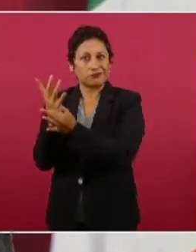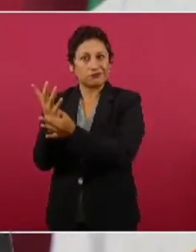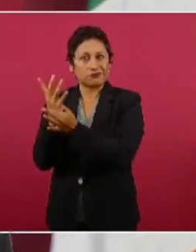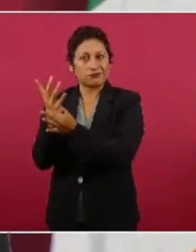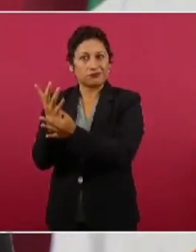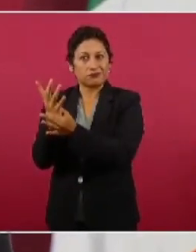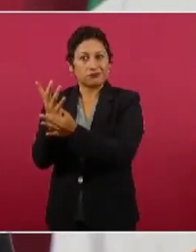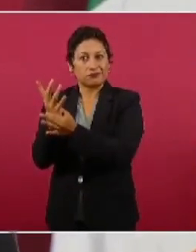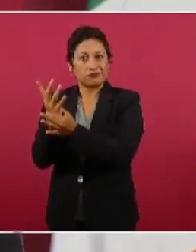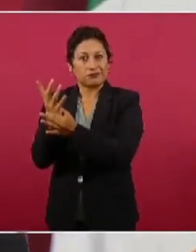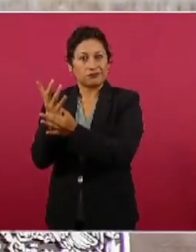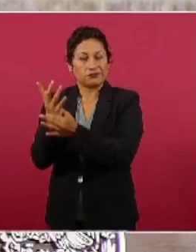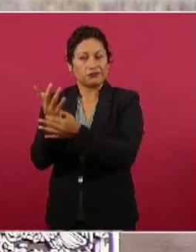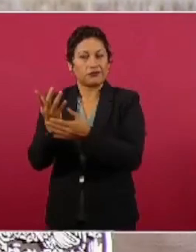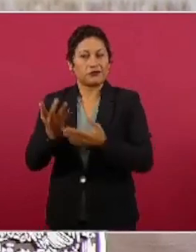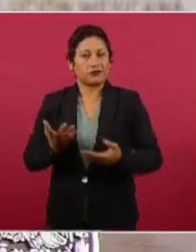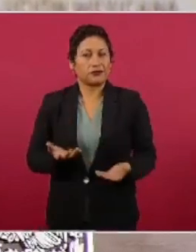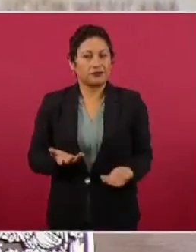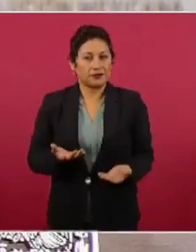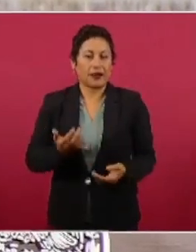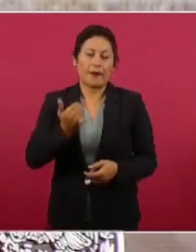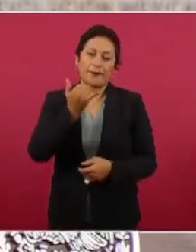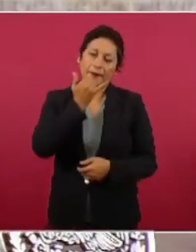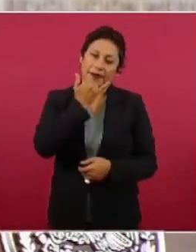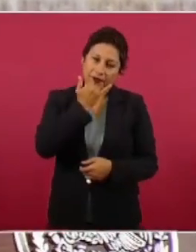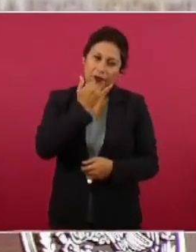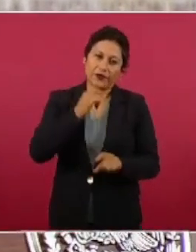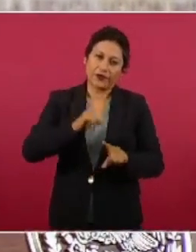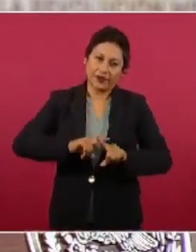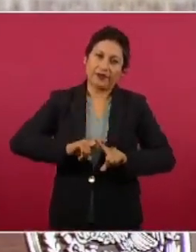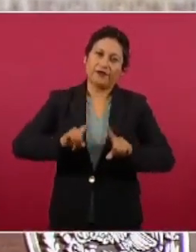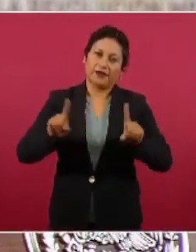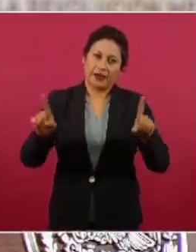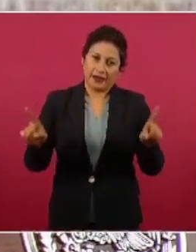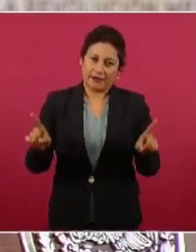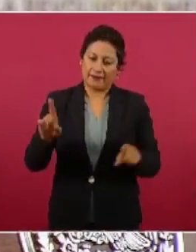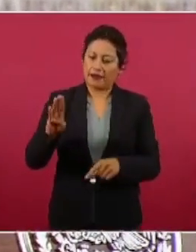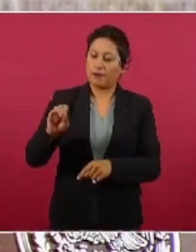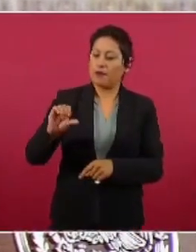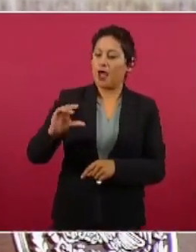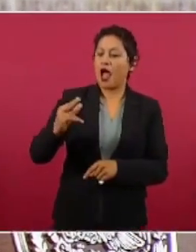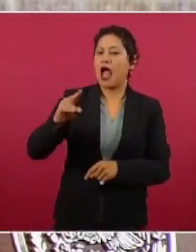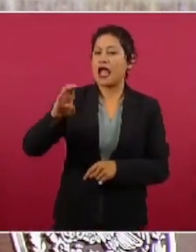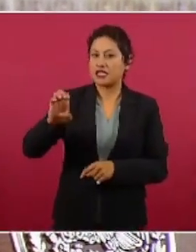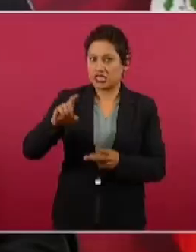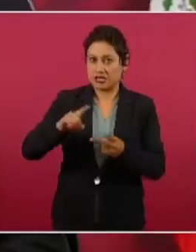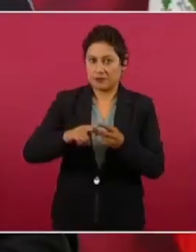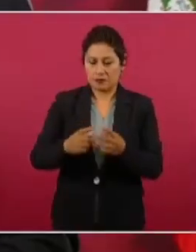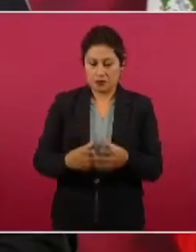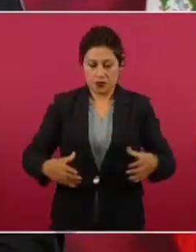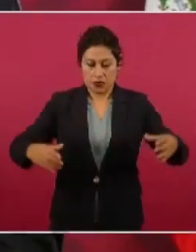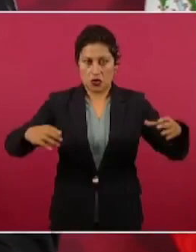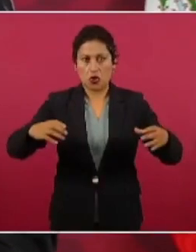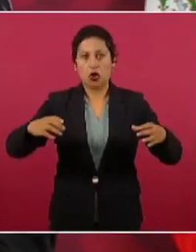Sí hay algo de diferencia entre un bache, un socavón y un cráter, ¿verdad?